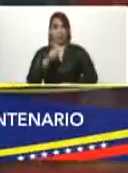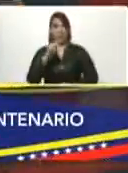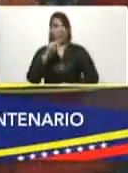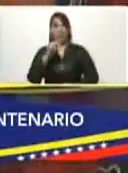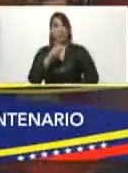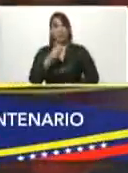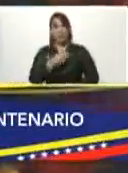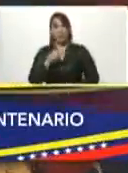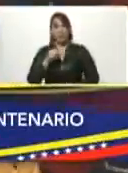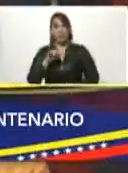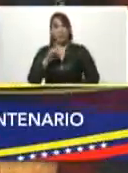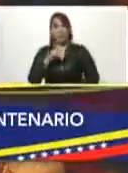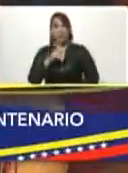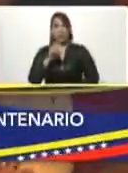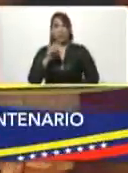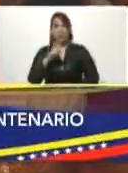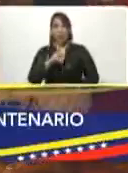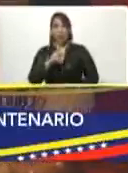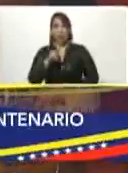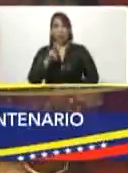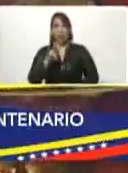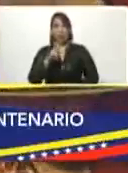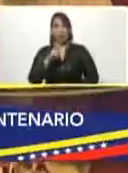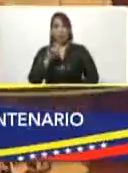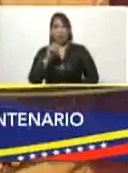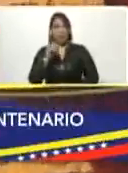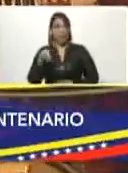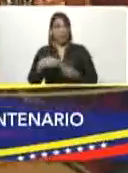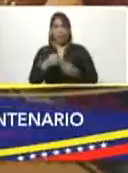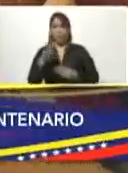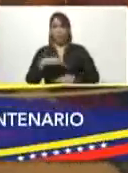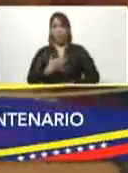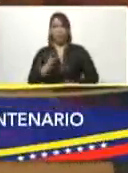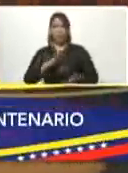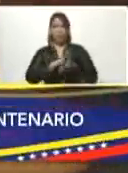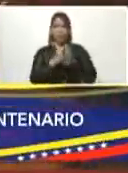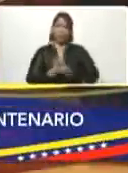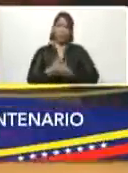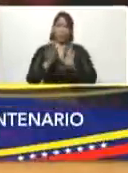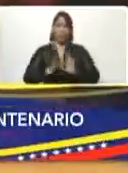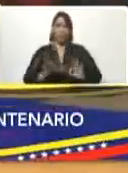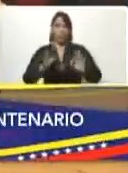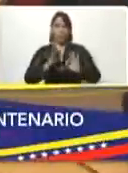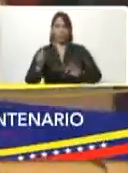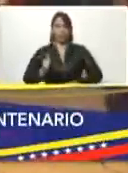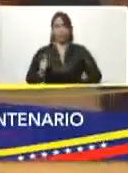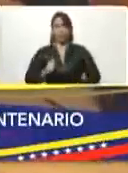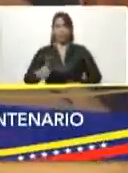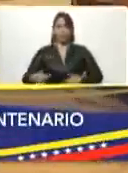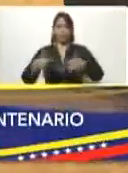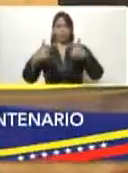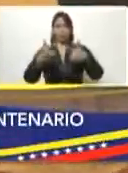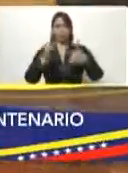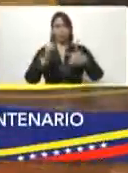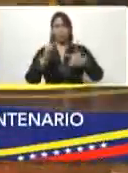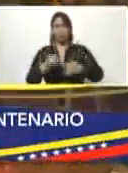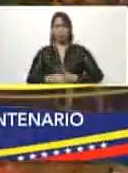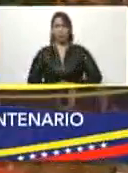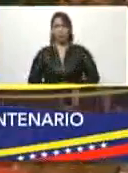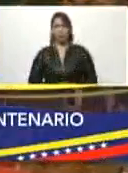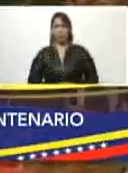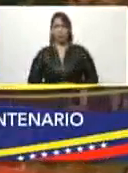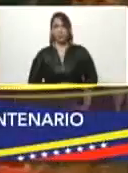Nadie puede borrar un pedazo de la humanidad, sea cual sea el conflicto en el que esté envuelto